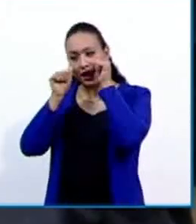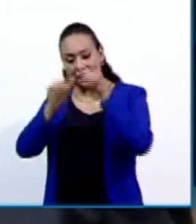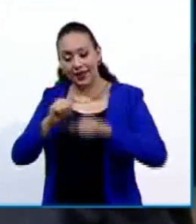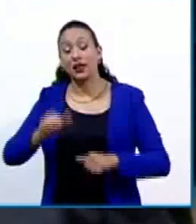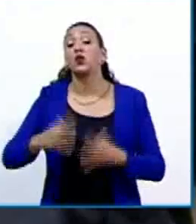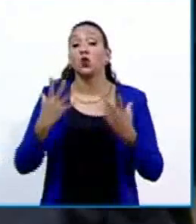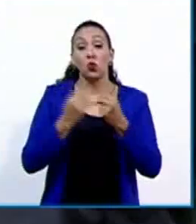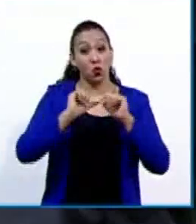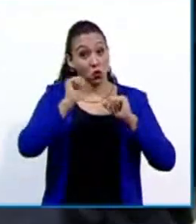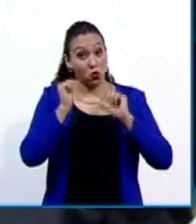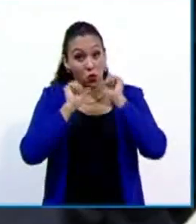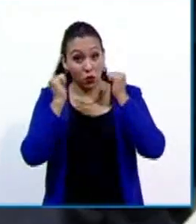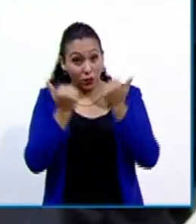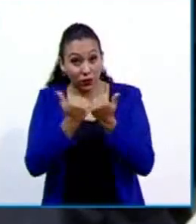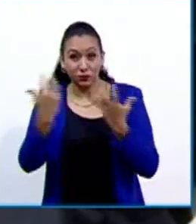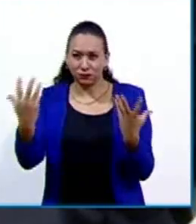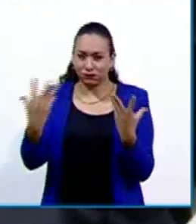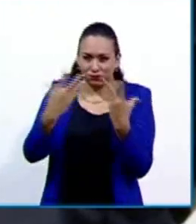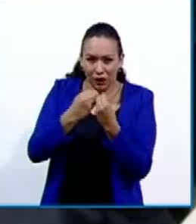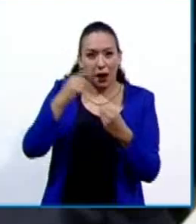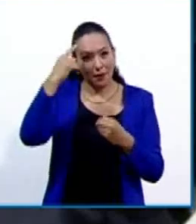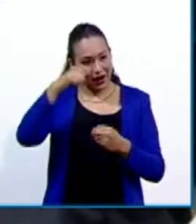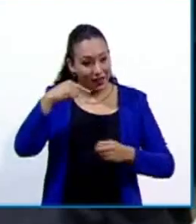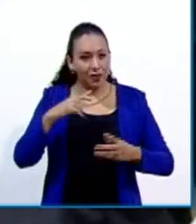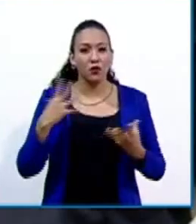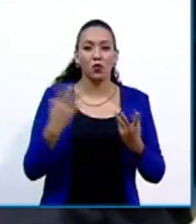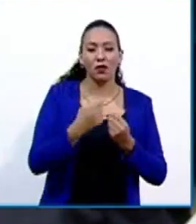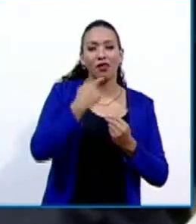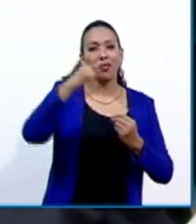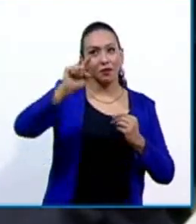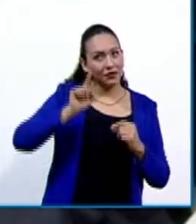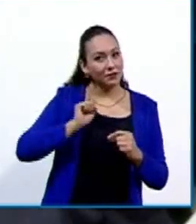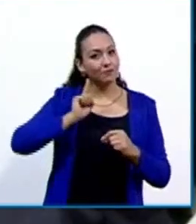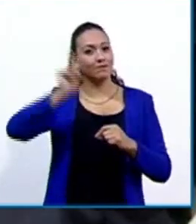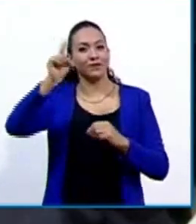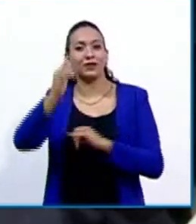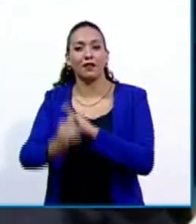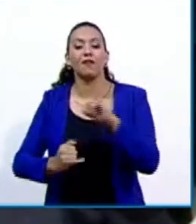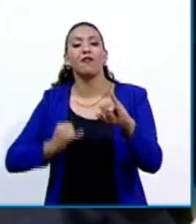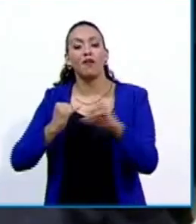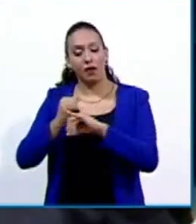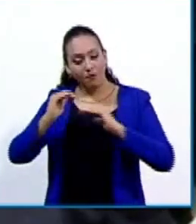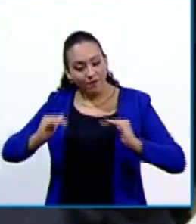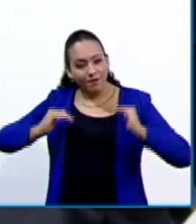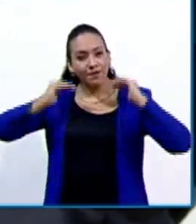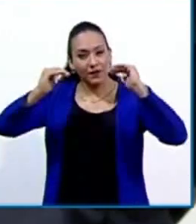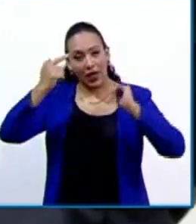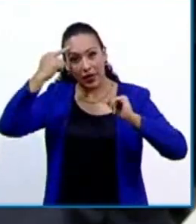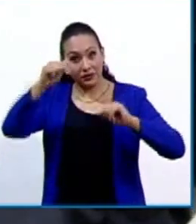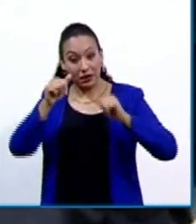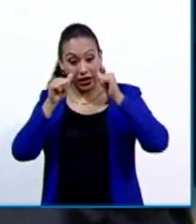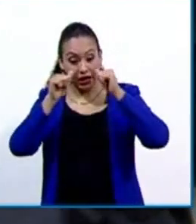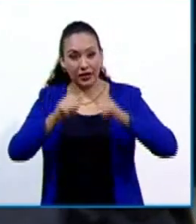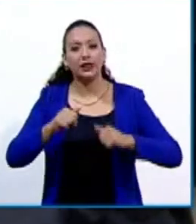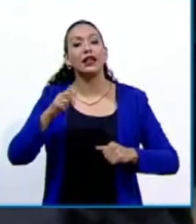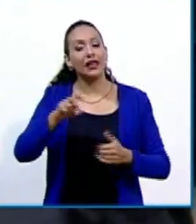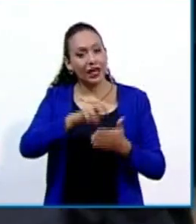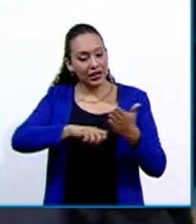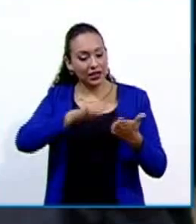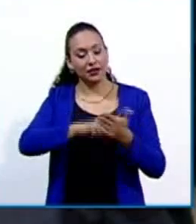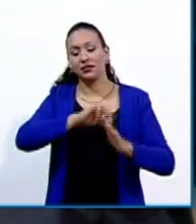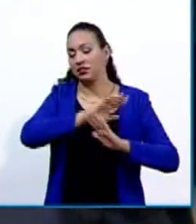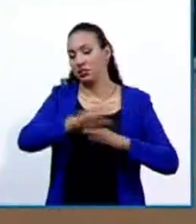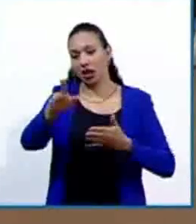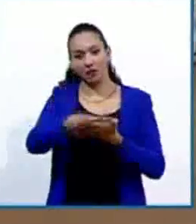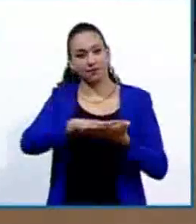asociaciones, a efecto de que se pueda llevar a la Corte Interamericana y el Estado mexicano pueda ser condenado a efecto de que se pueda revertir esa mal llamada reforma